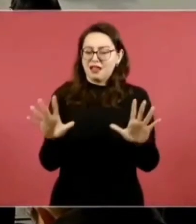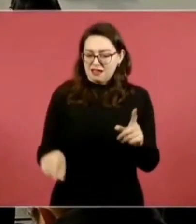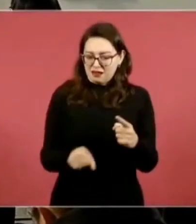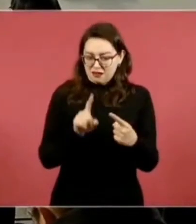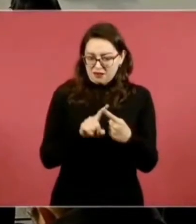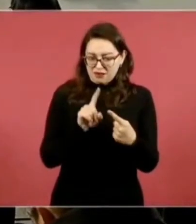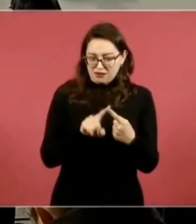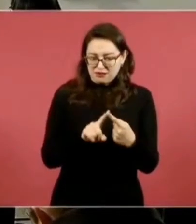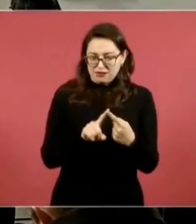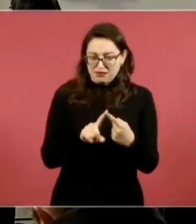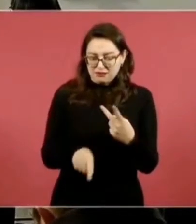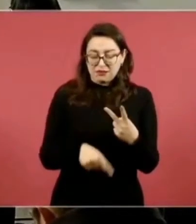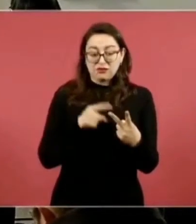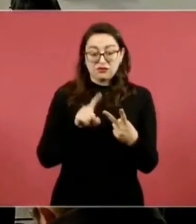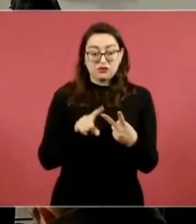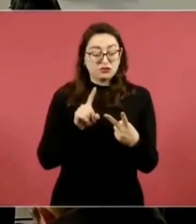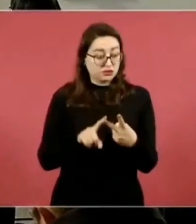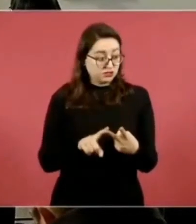¿Tienes a Ciro?